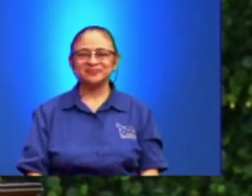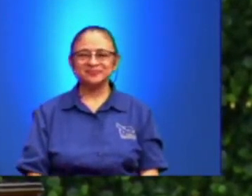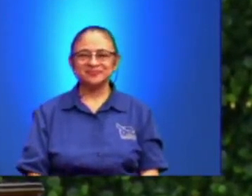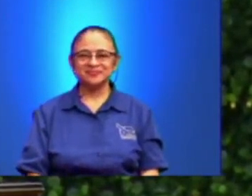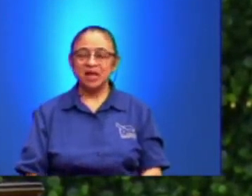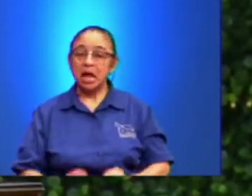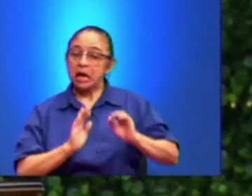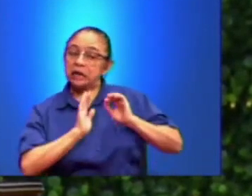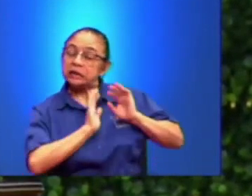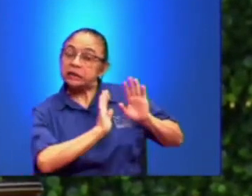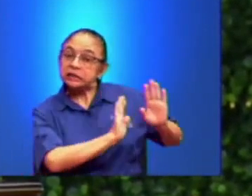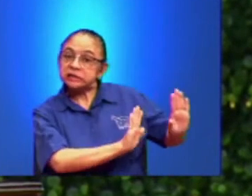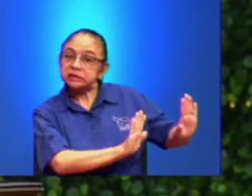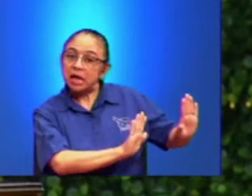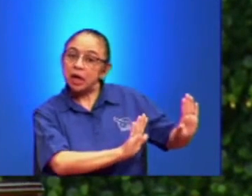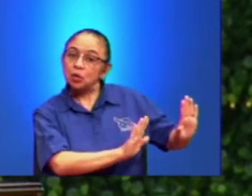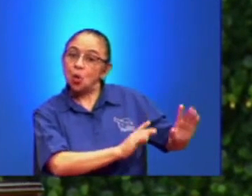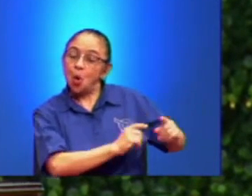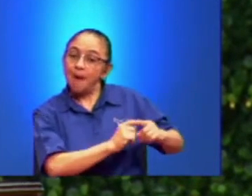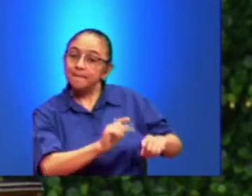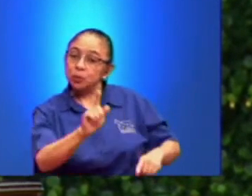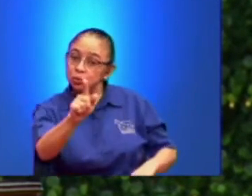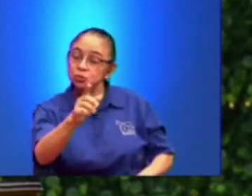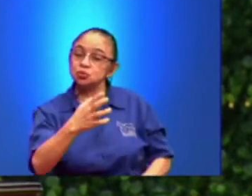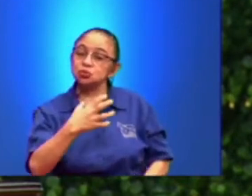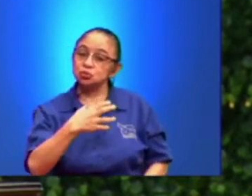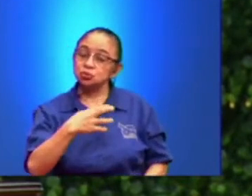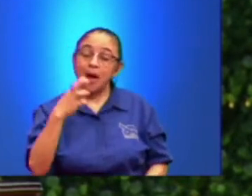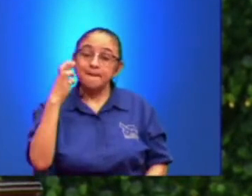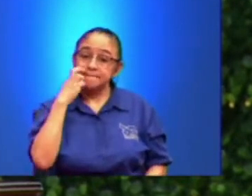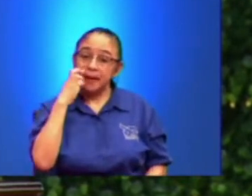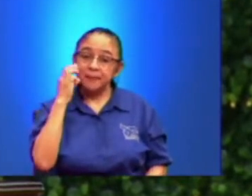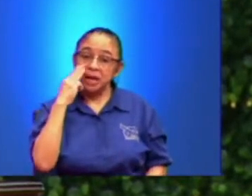rechazado por tus padres quizá